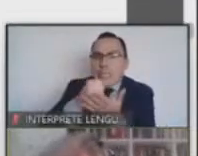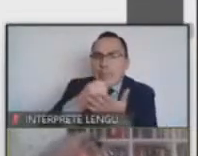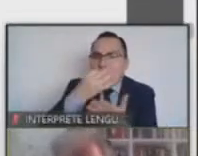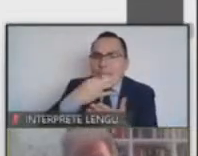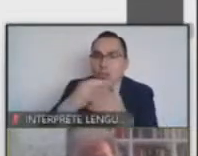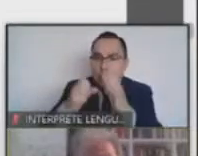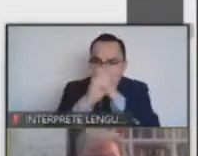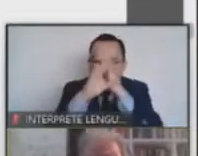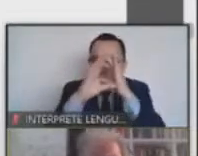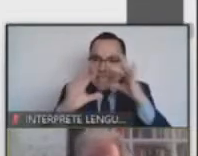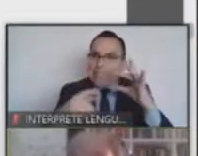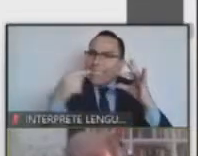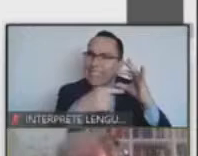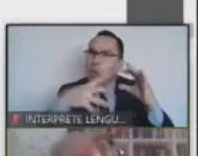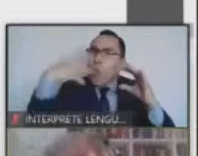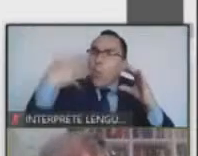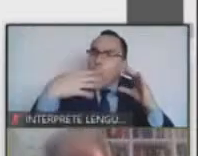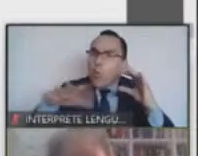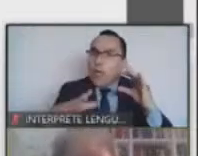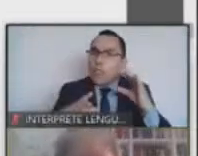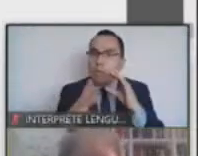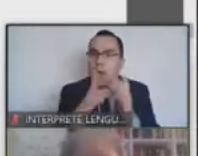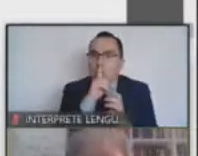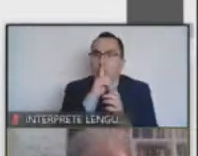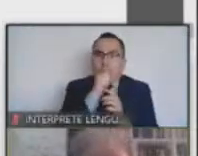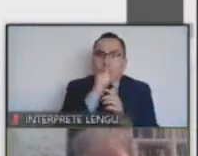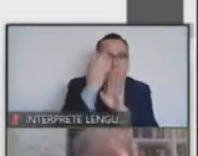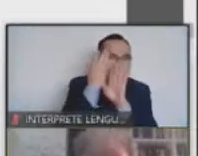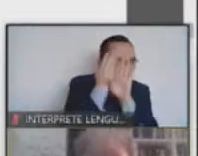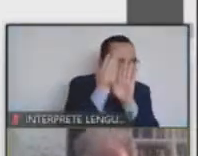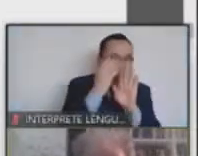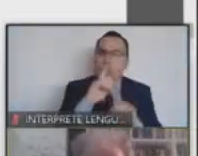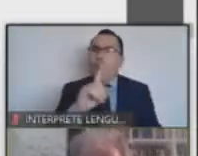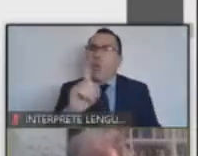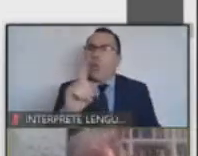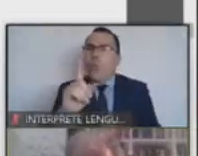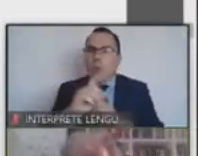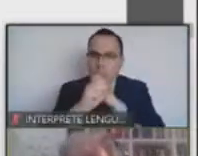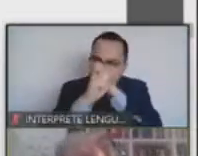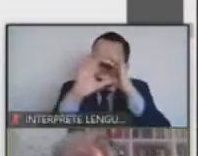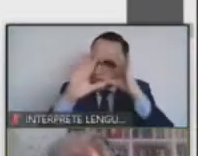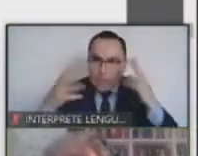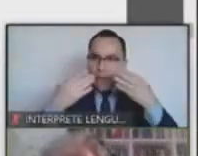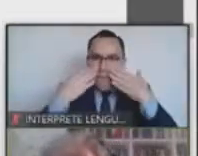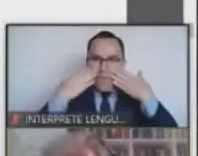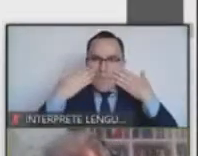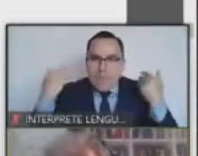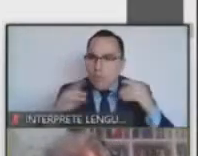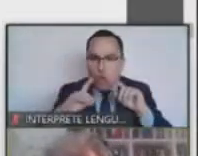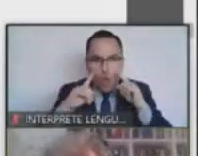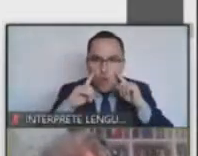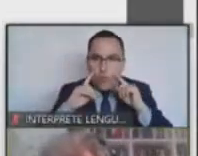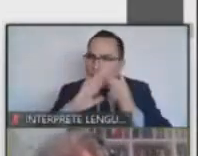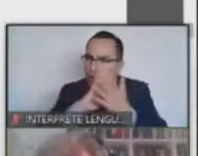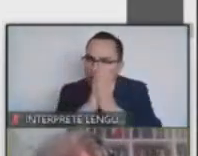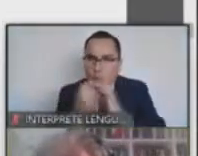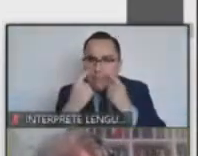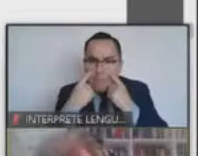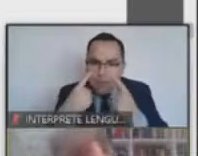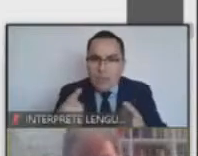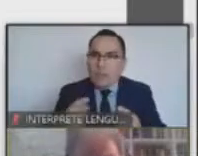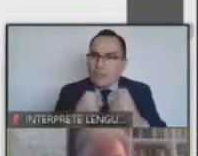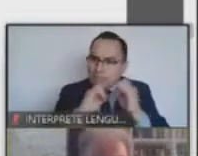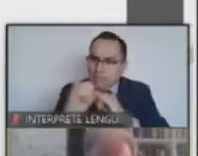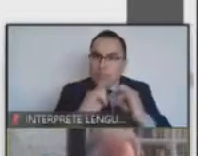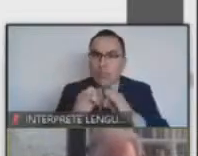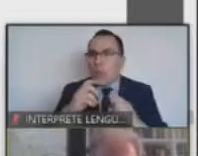democracia y en mercados privados. Se dice que la luz del sol es el mejor de los desinfectantes, que la luz eléctrica la